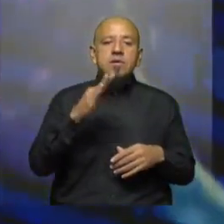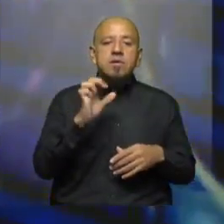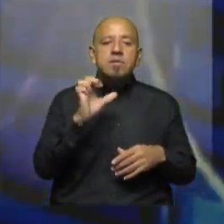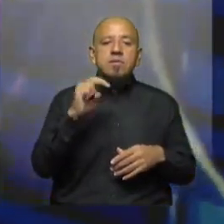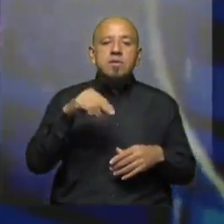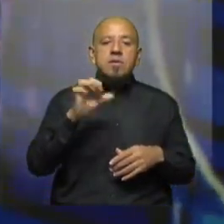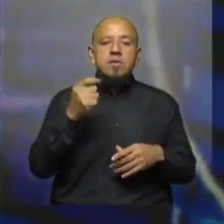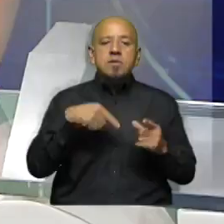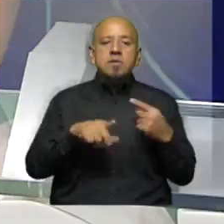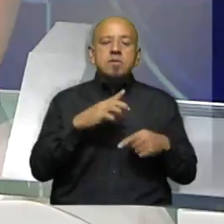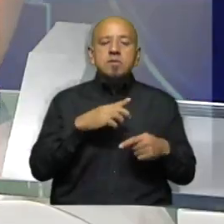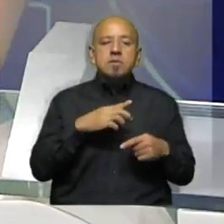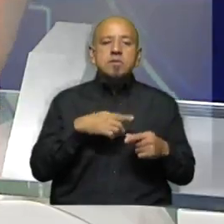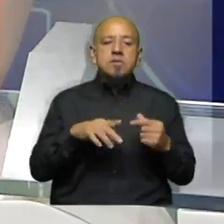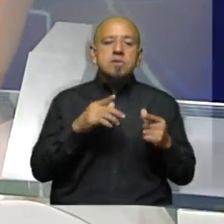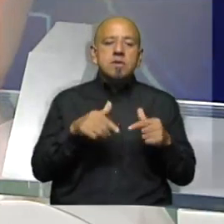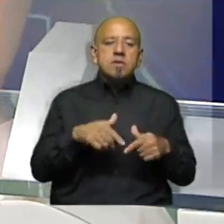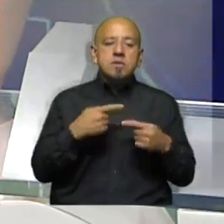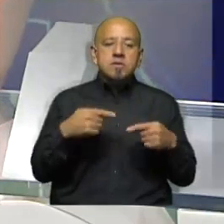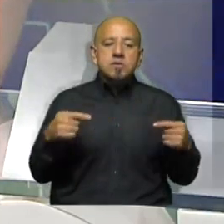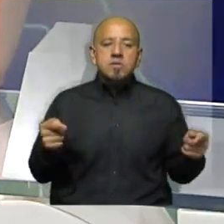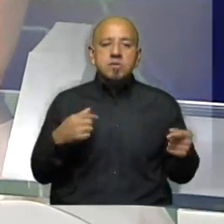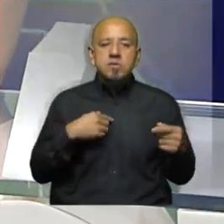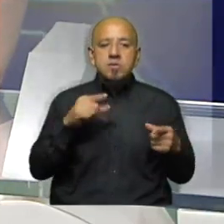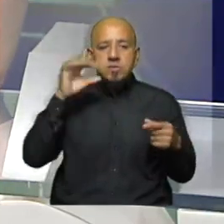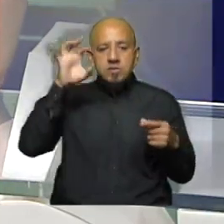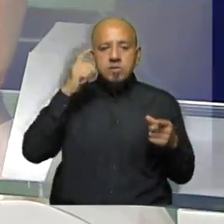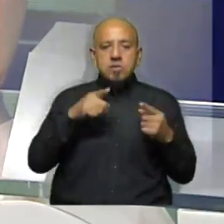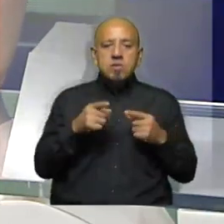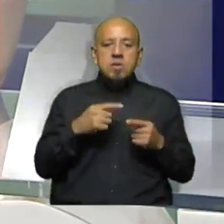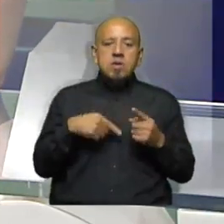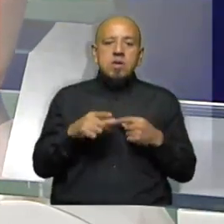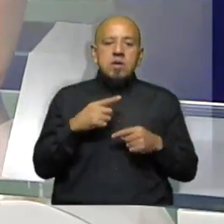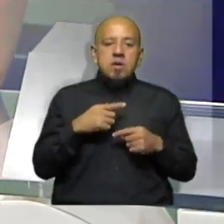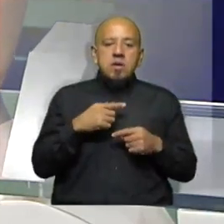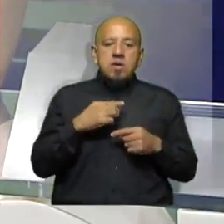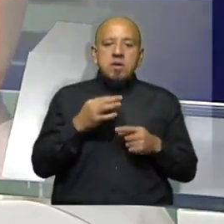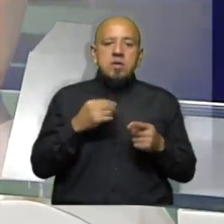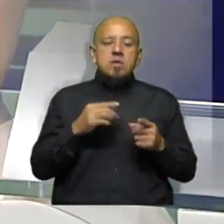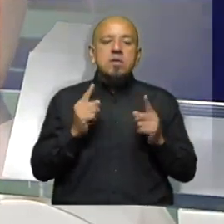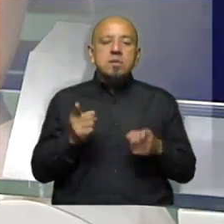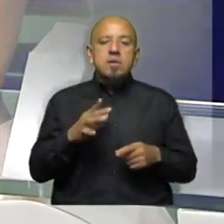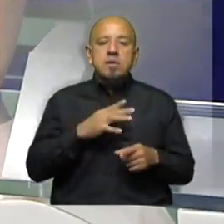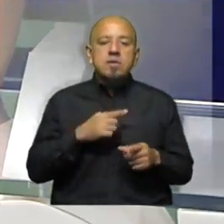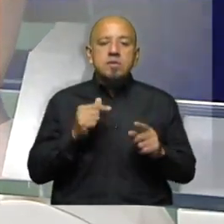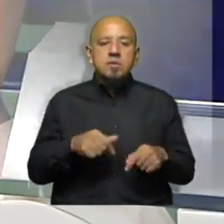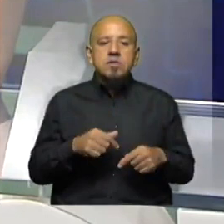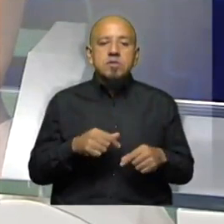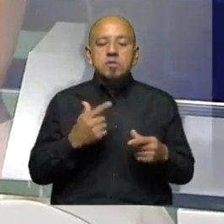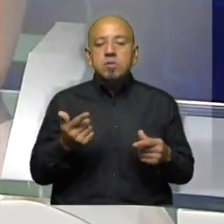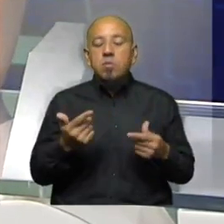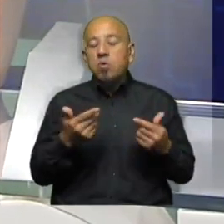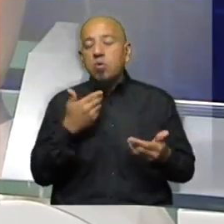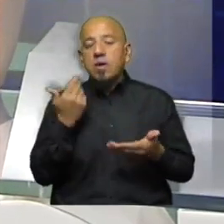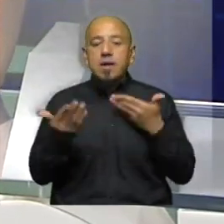te burlaste. Bueno, esas cosas que nos identifican y que todos recordamos, de eso habla ese podcast. Y tenemos, como todo el año es carnaval, no